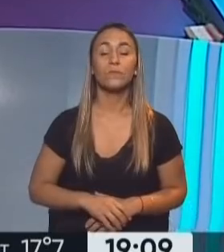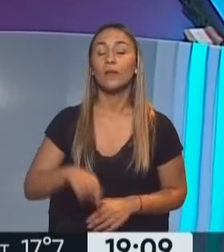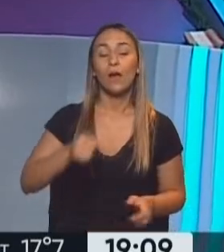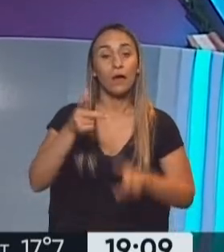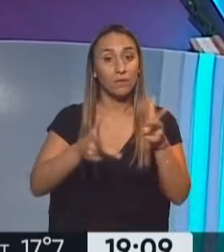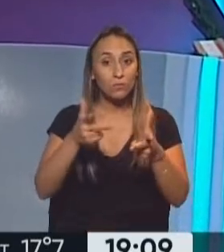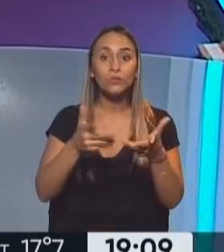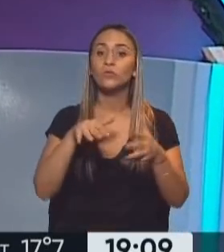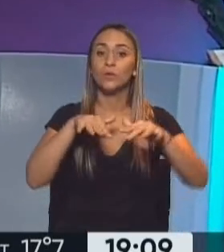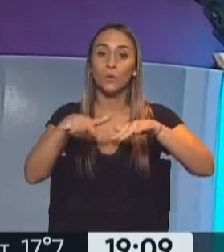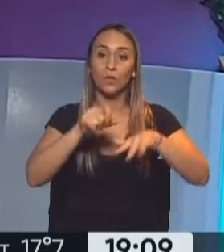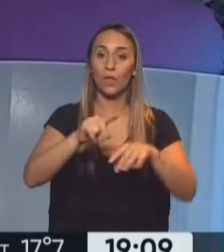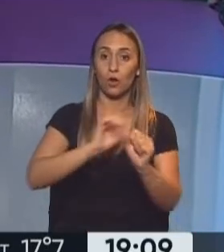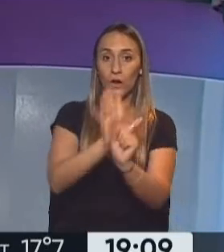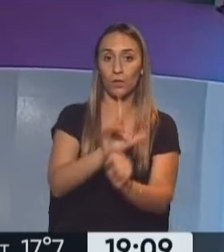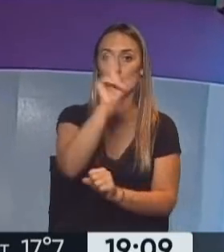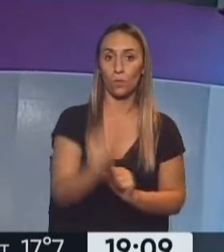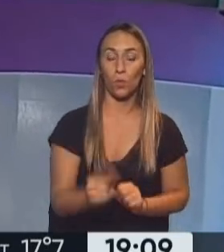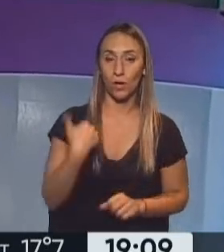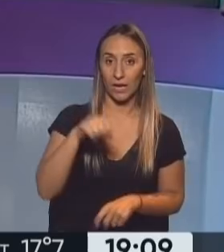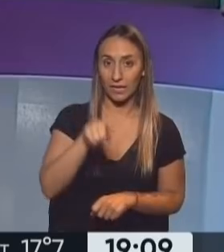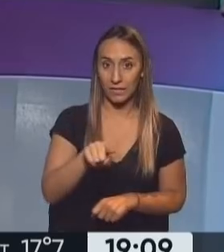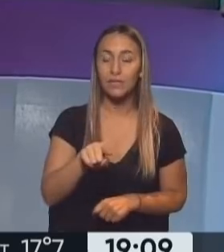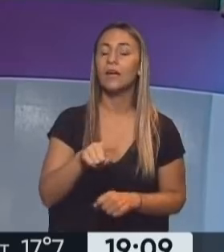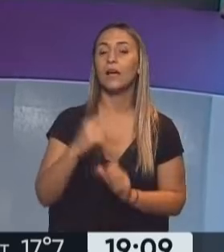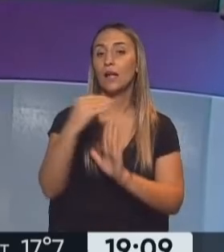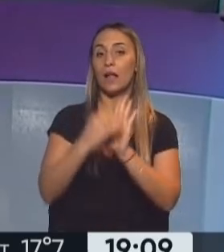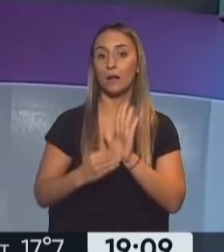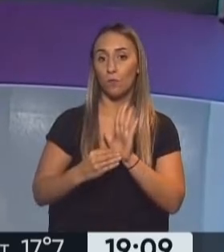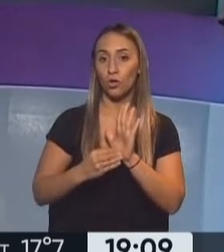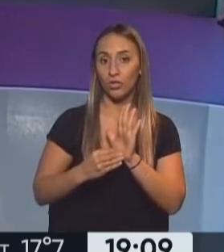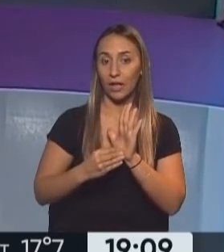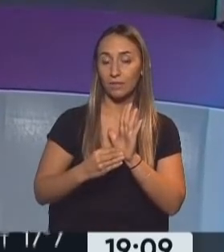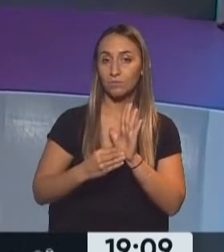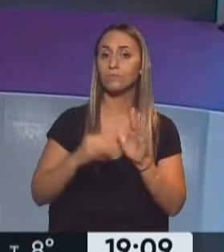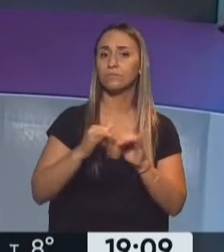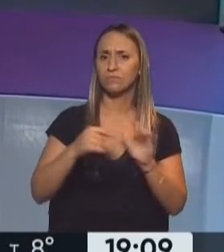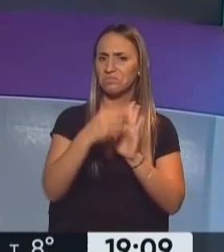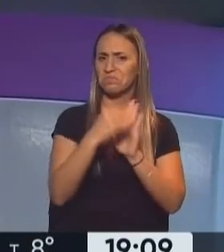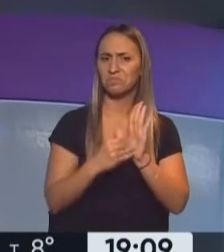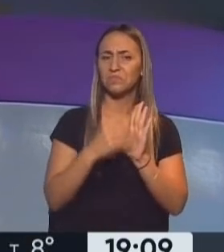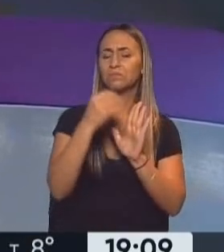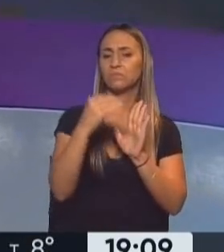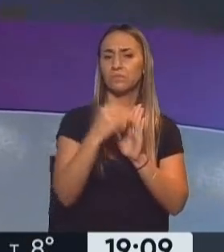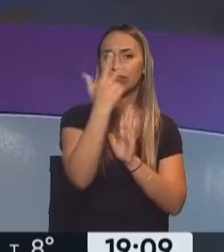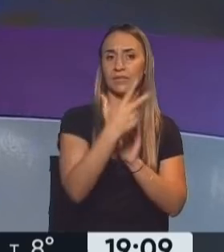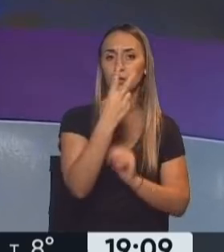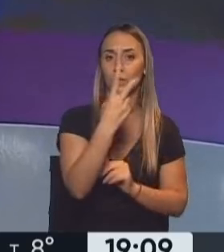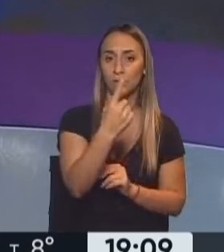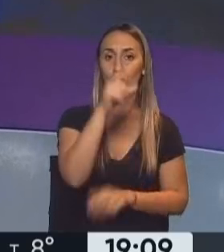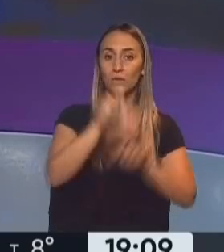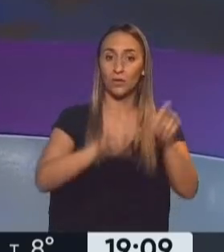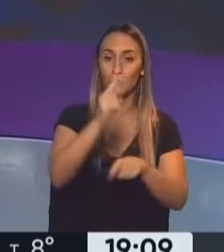De hablar de la sala de situación COVID en la República Argentina, según el reporte epidemiológico, se registraron 321 fallecidos en las